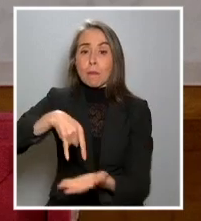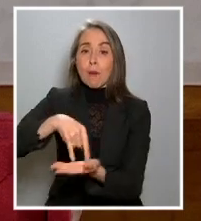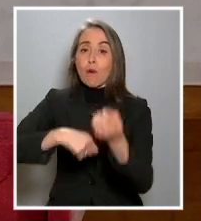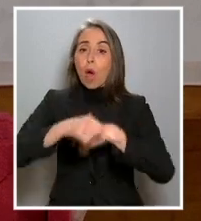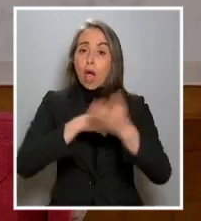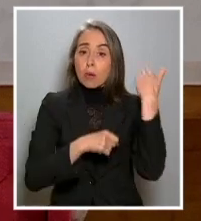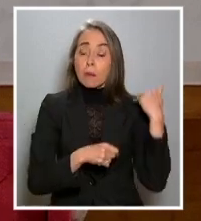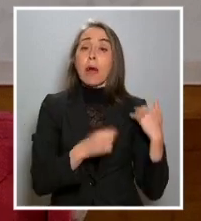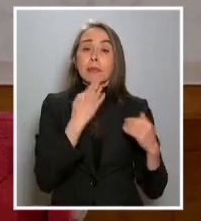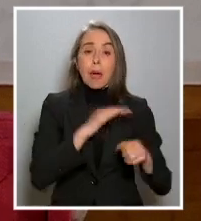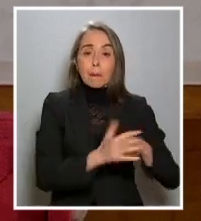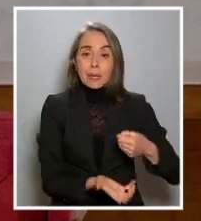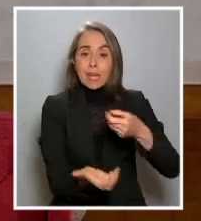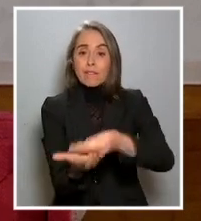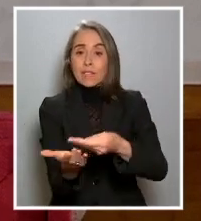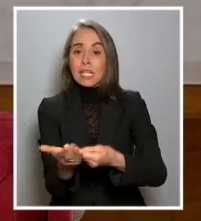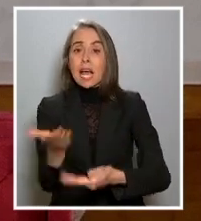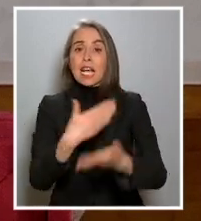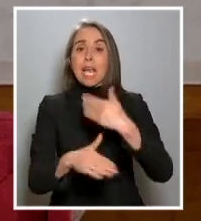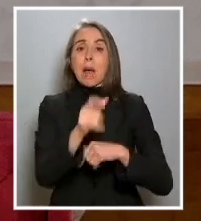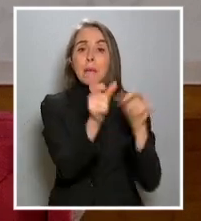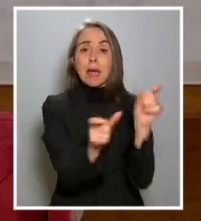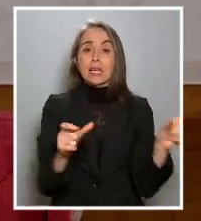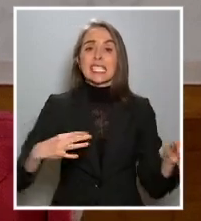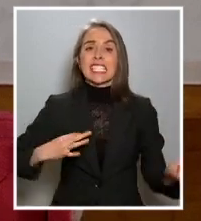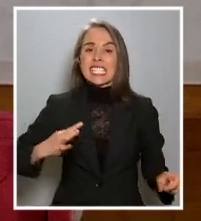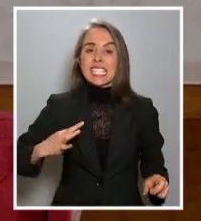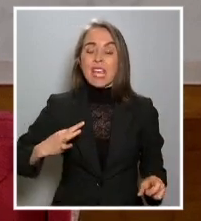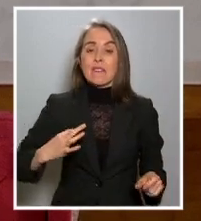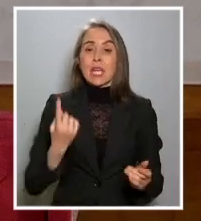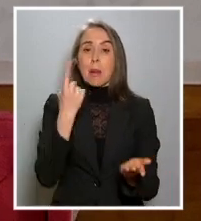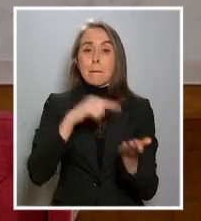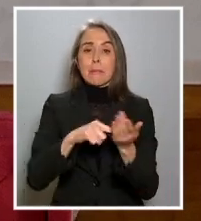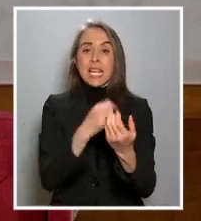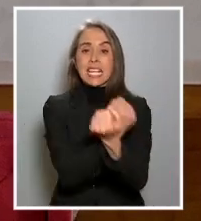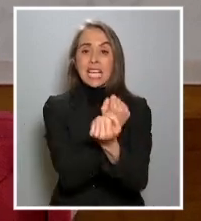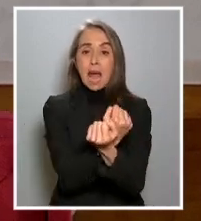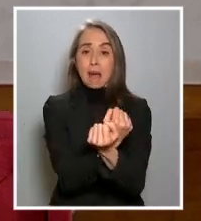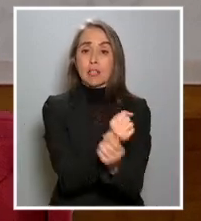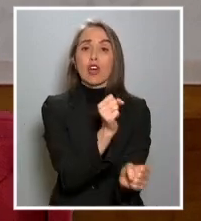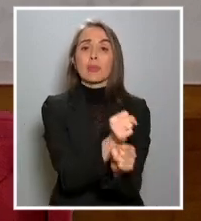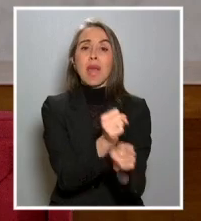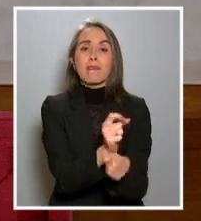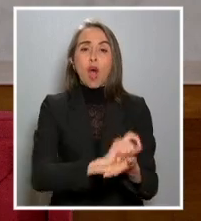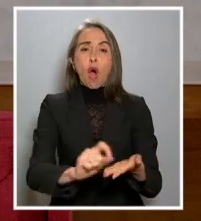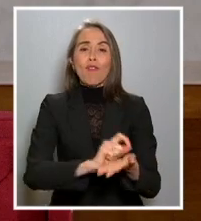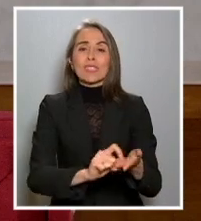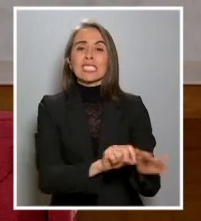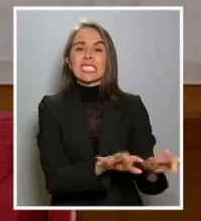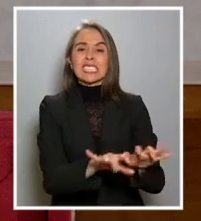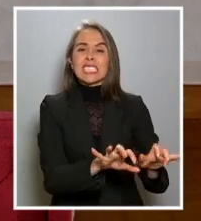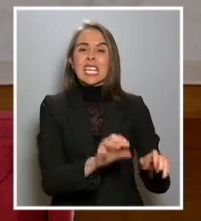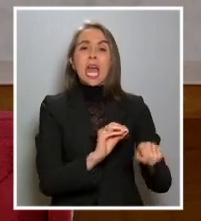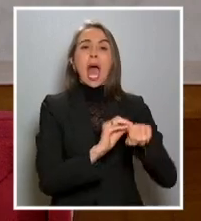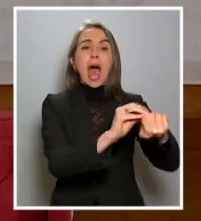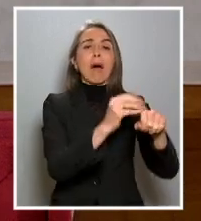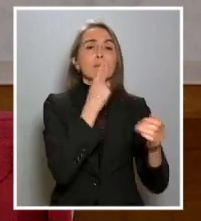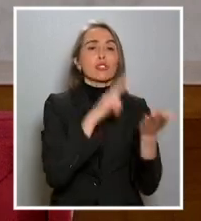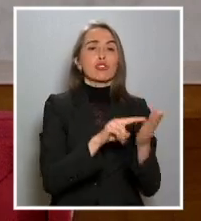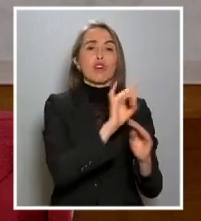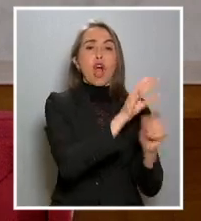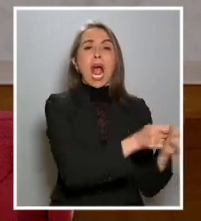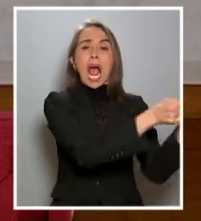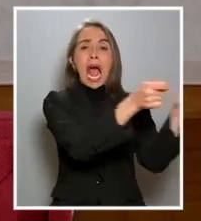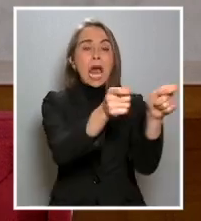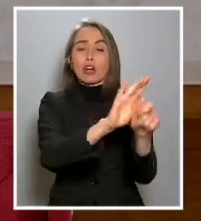estamos financiando el reemplazo por personal civil de 1.000 carabineros que hoy desarrollan labores administrativas y de notificación para